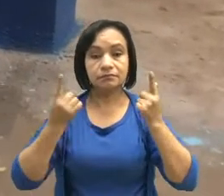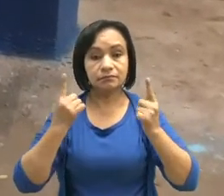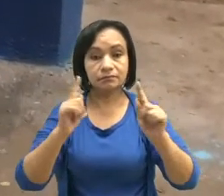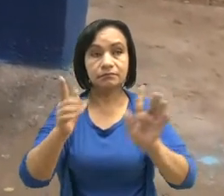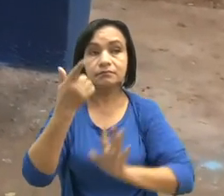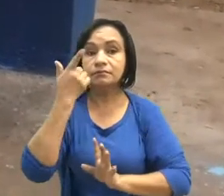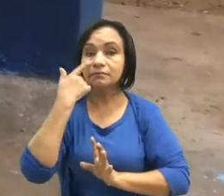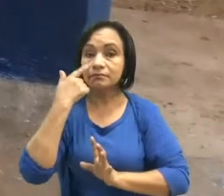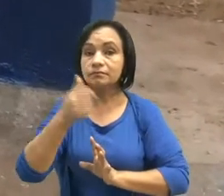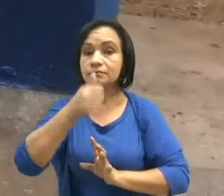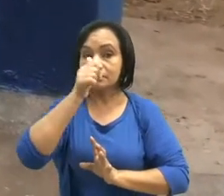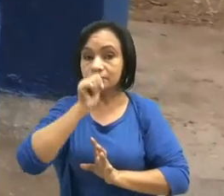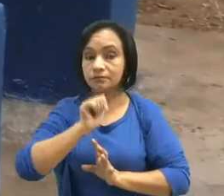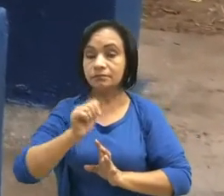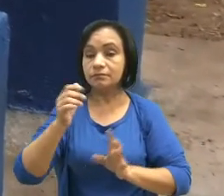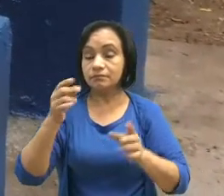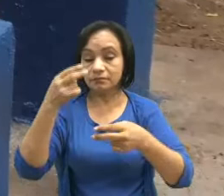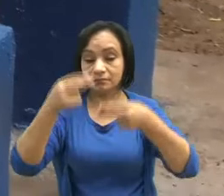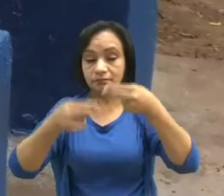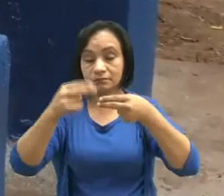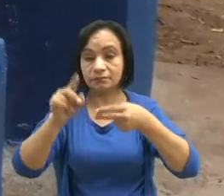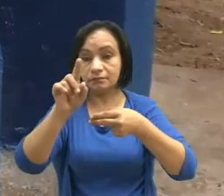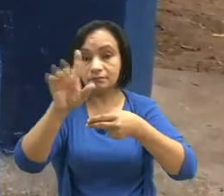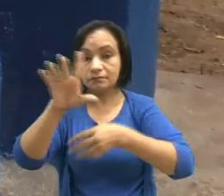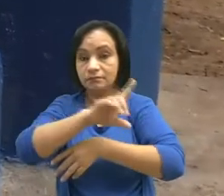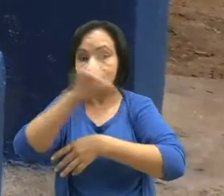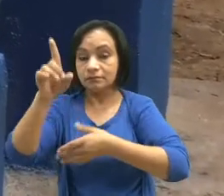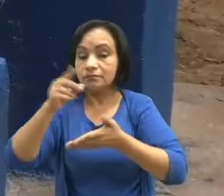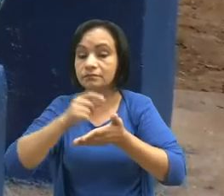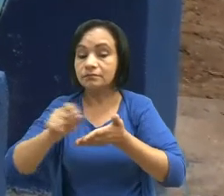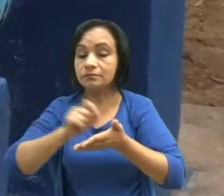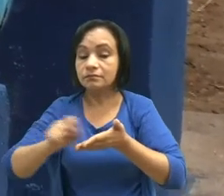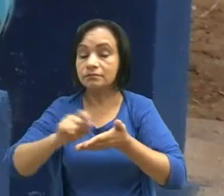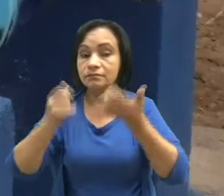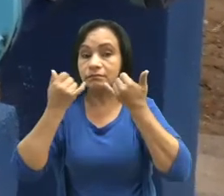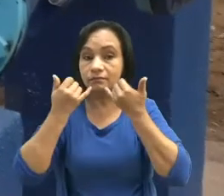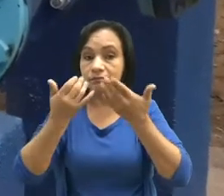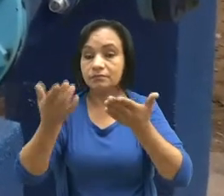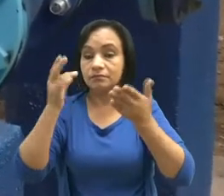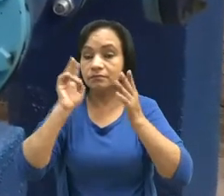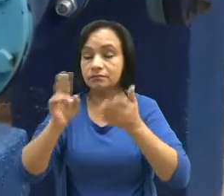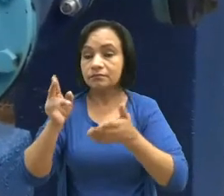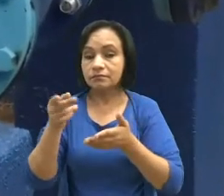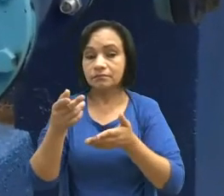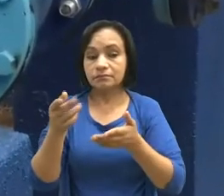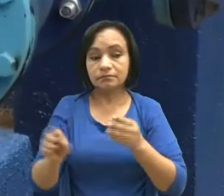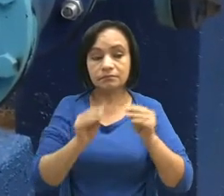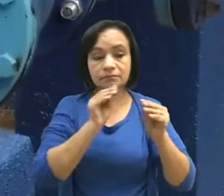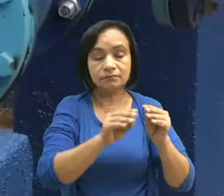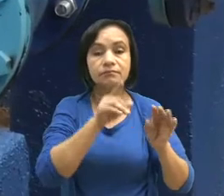que realmente estos datos que nosotros venimos levantando cada 15 días nos permiten tener información para poder alimentar estos software